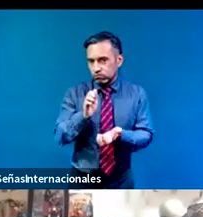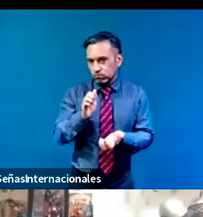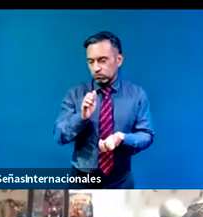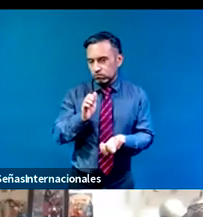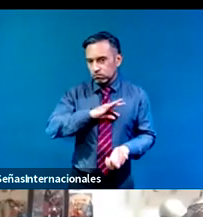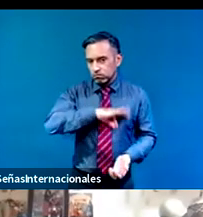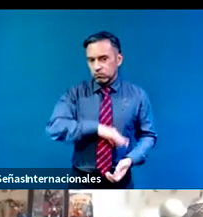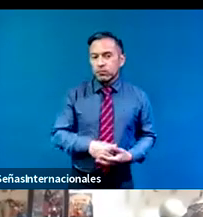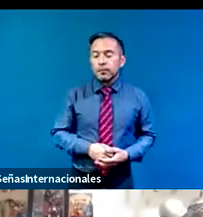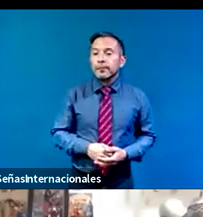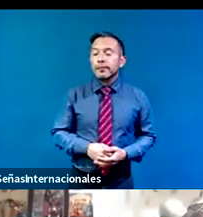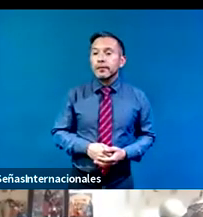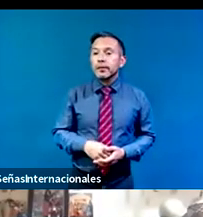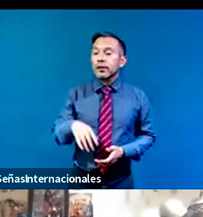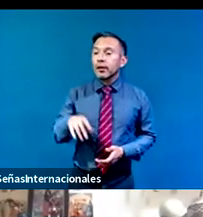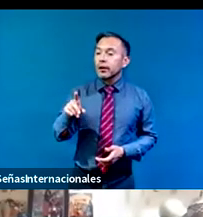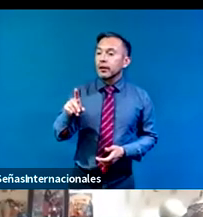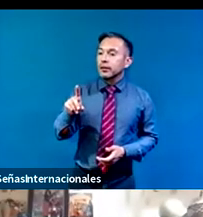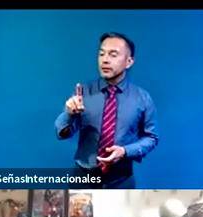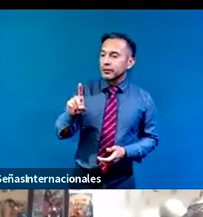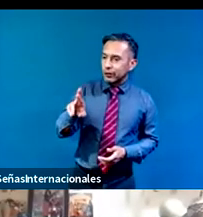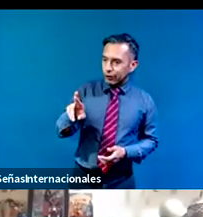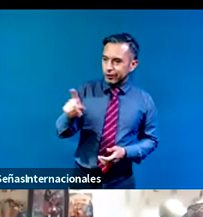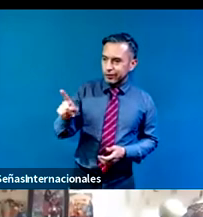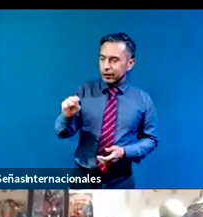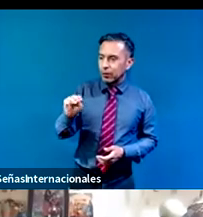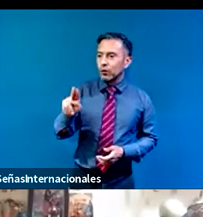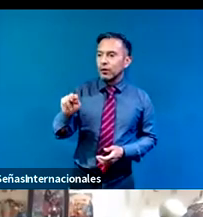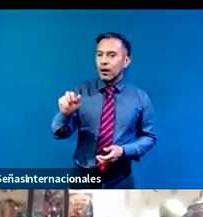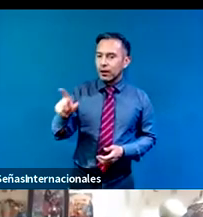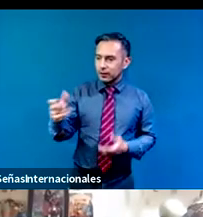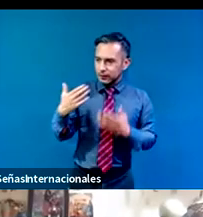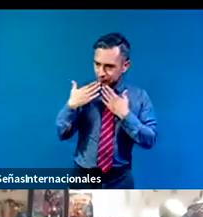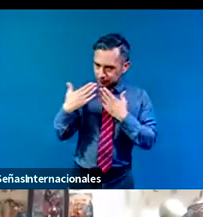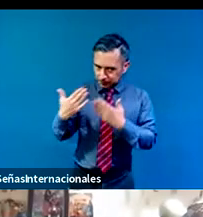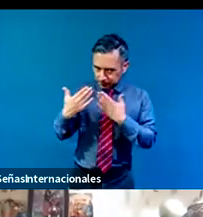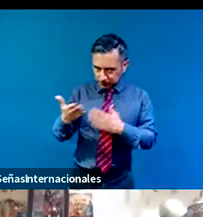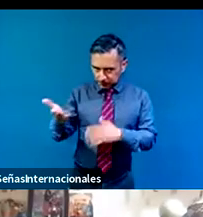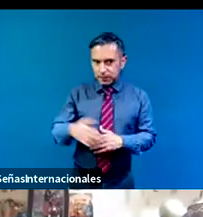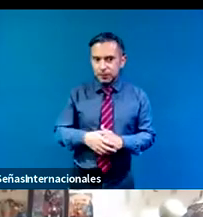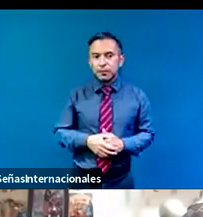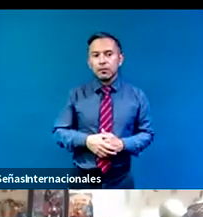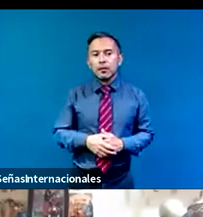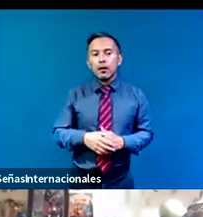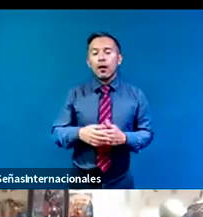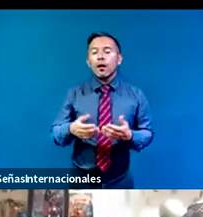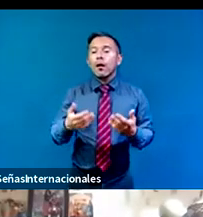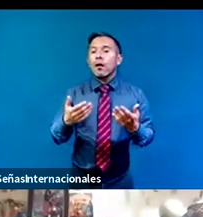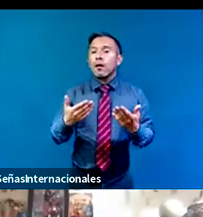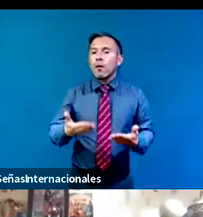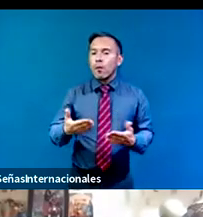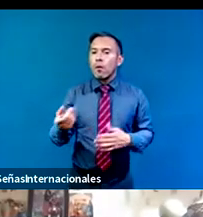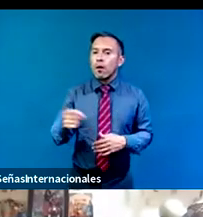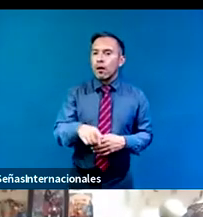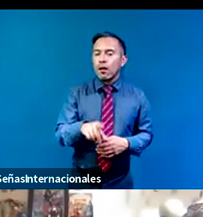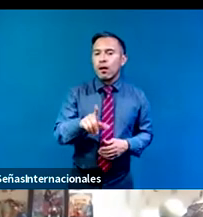Thank you so much, Dr. Mungarai. And now I'd like to turn to Ms. Sinha, please, for the question about